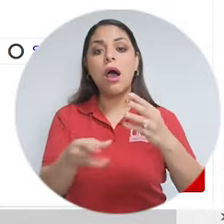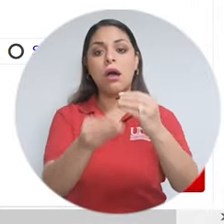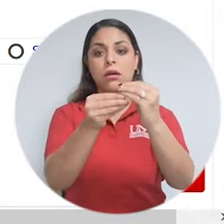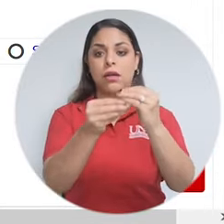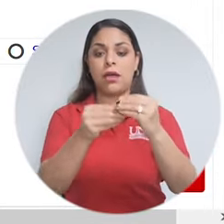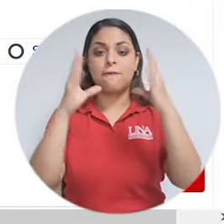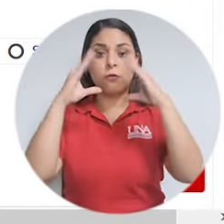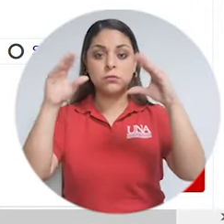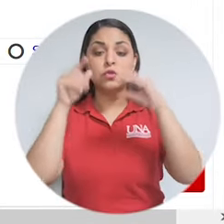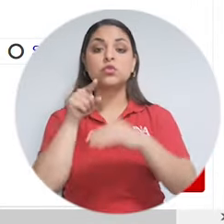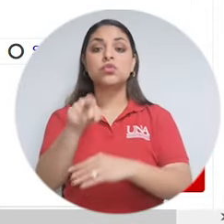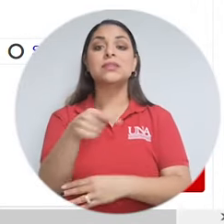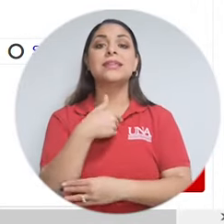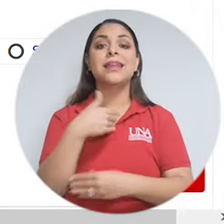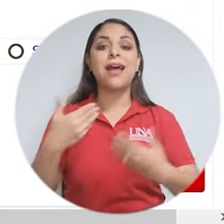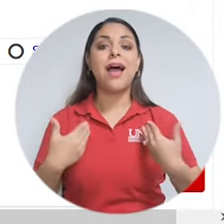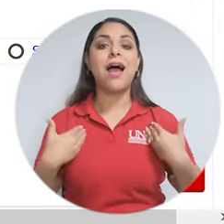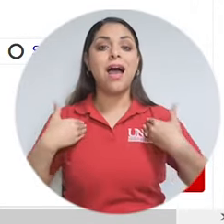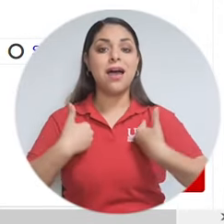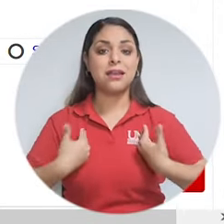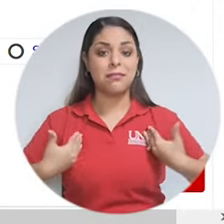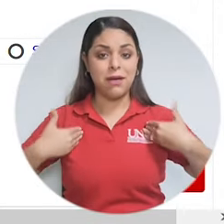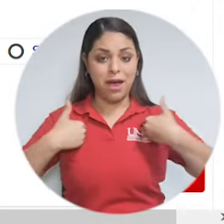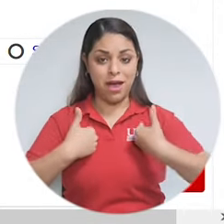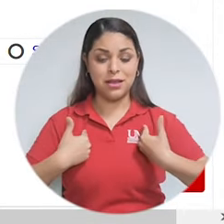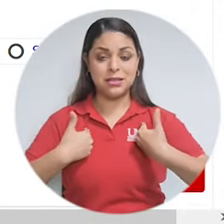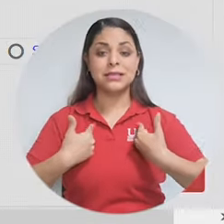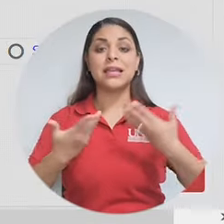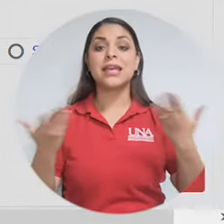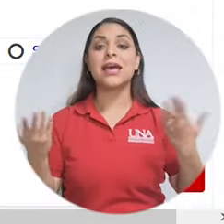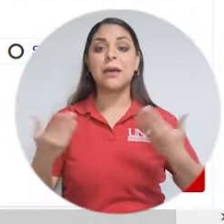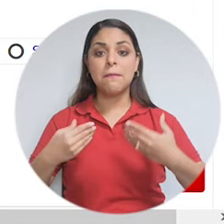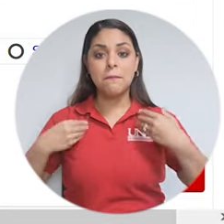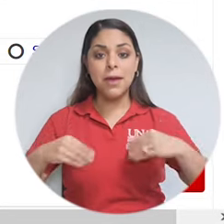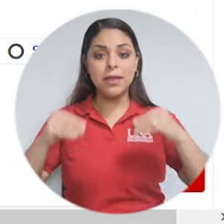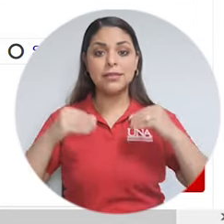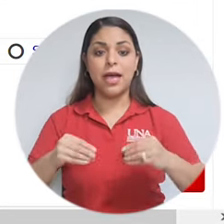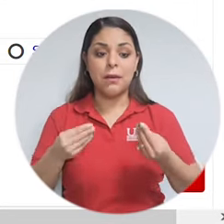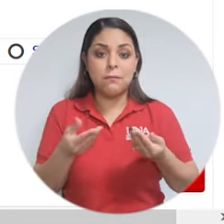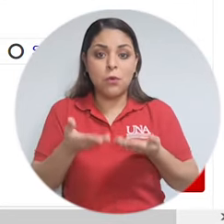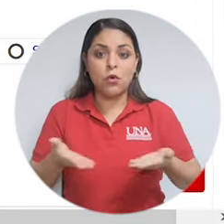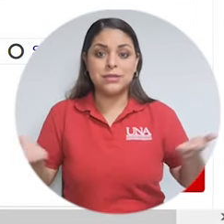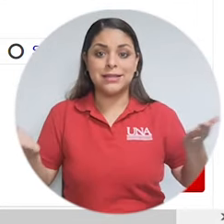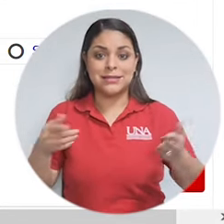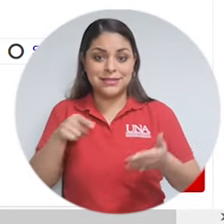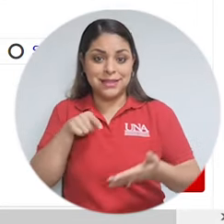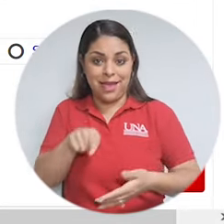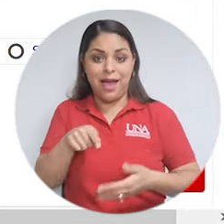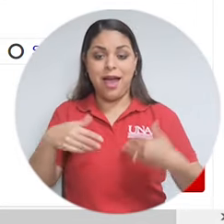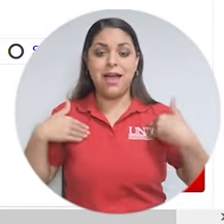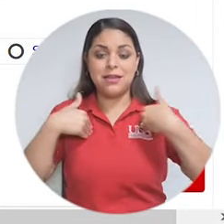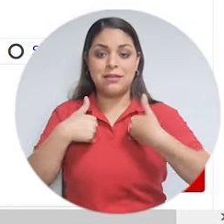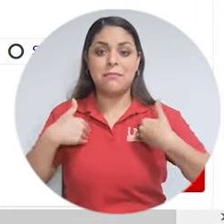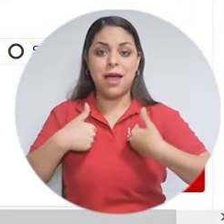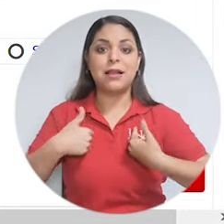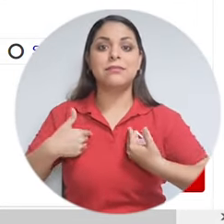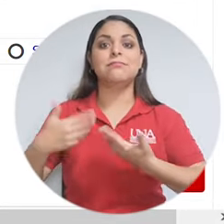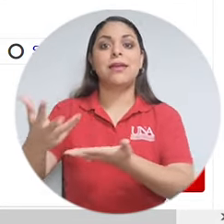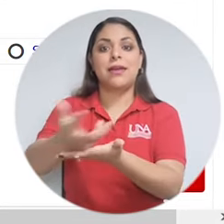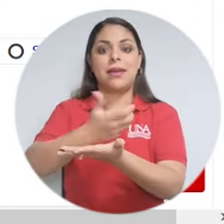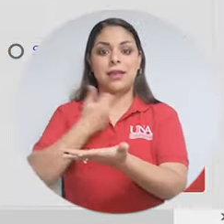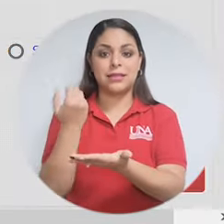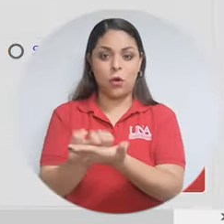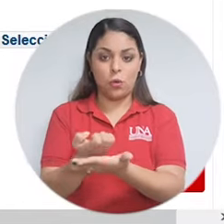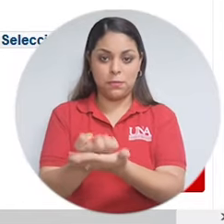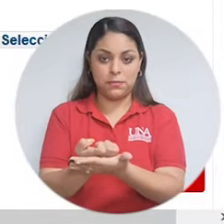en caso de poseer animales cuya venta o productos derivados generan ingreso económico al grupo